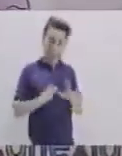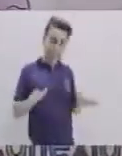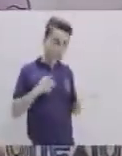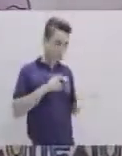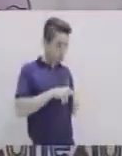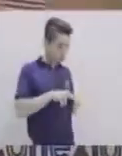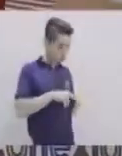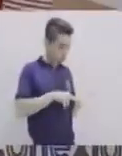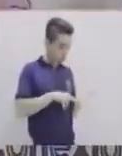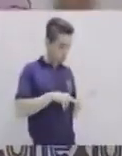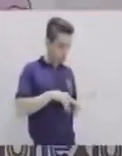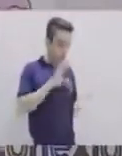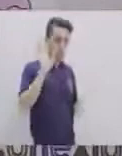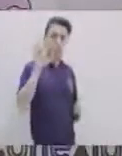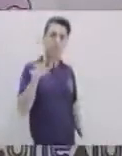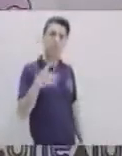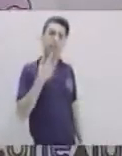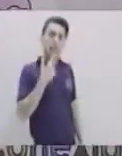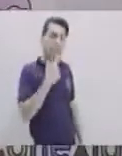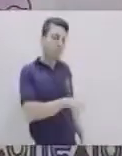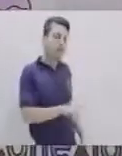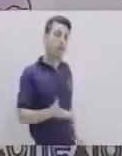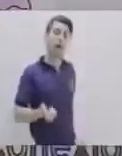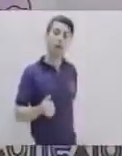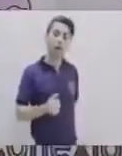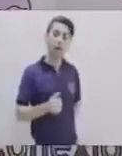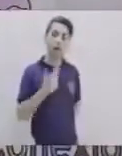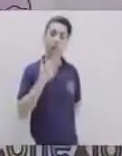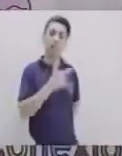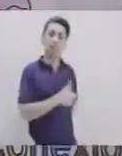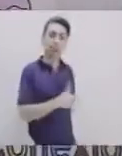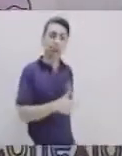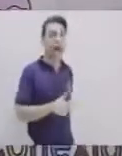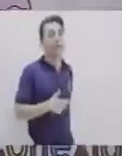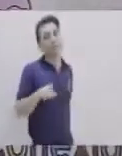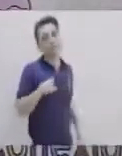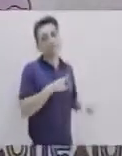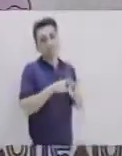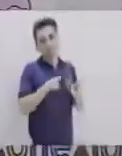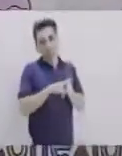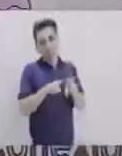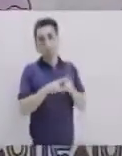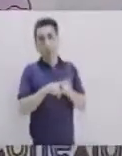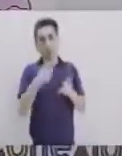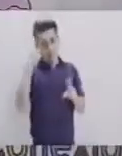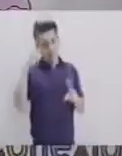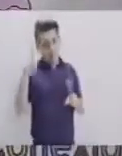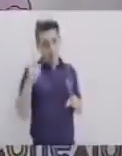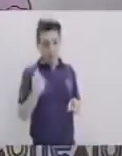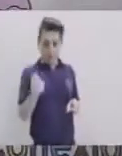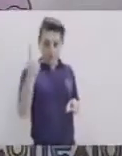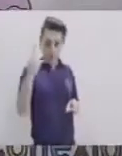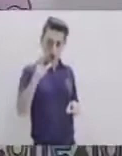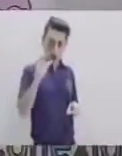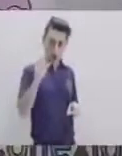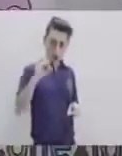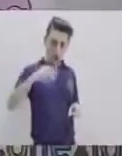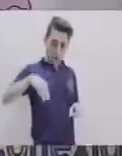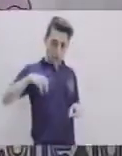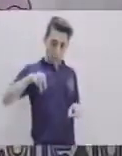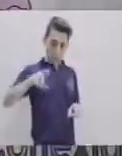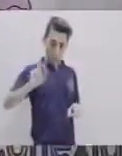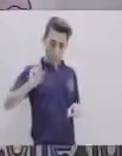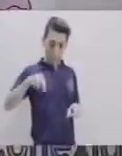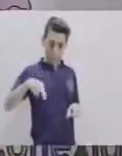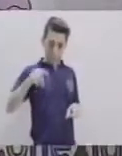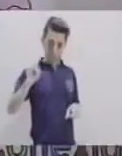decir textualmente qué decía la lectura. Esa es la comprensión literal. Y posteriormente pues vamos a ver que hay otros niveles de comprensión que